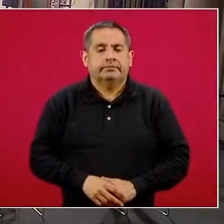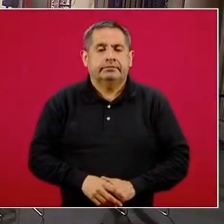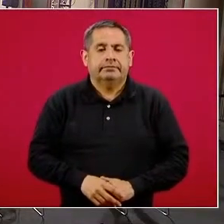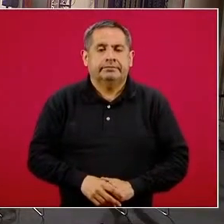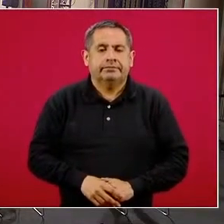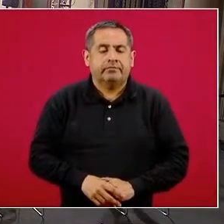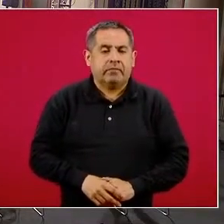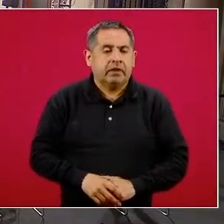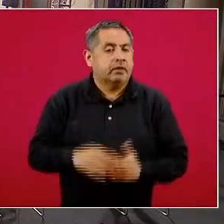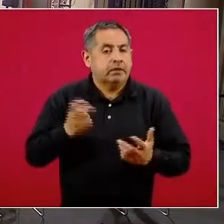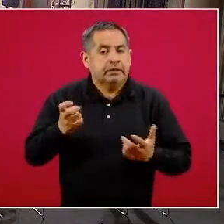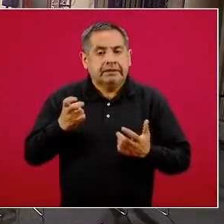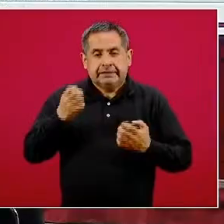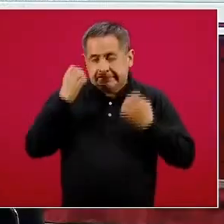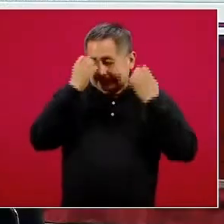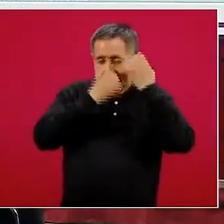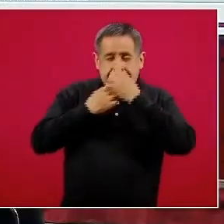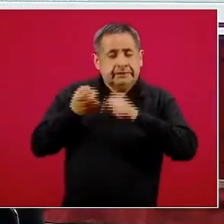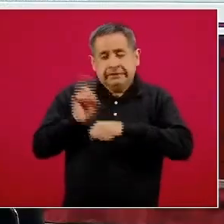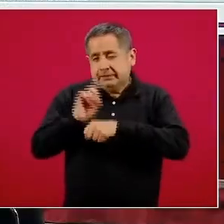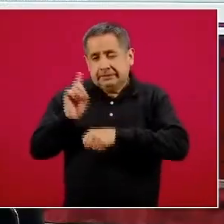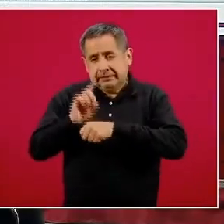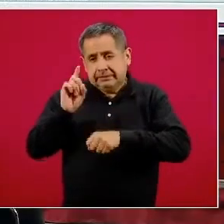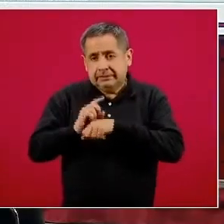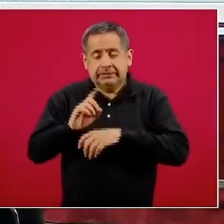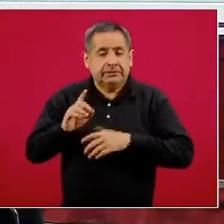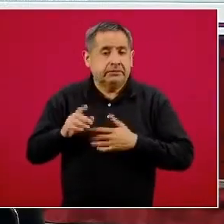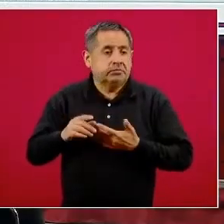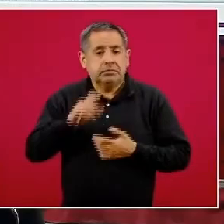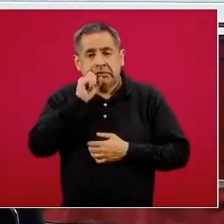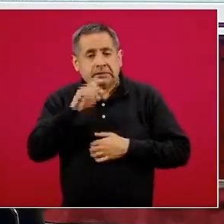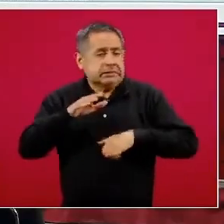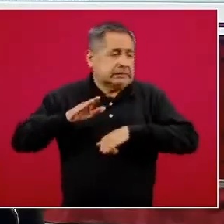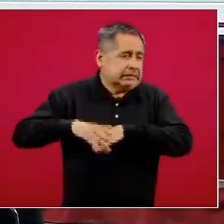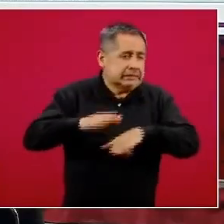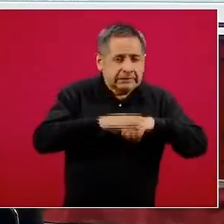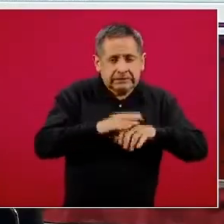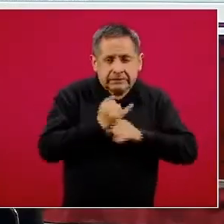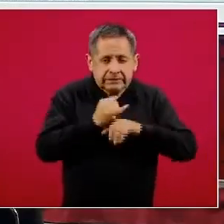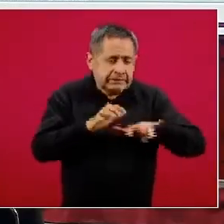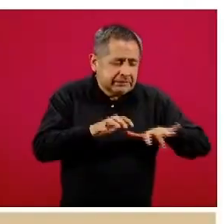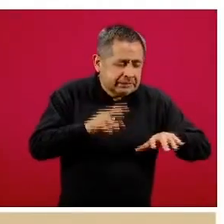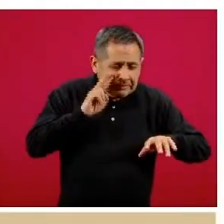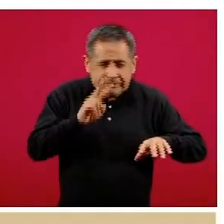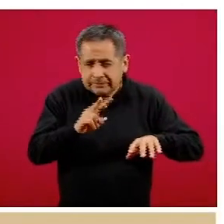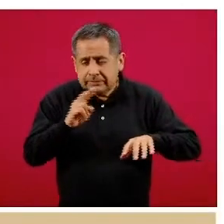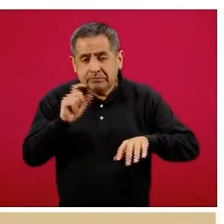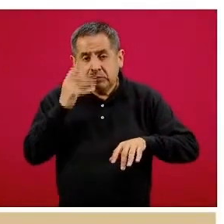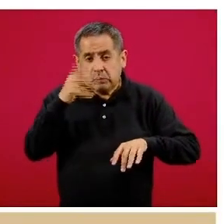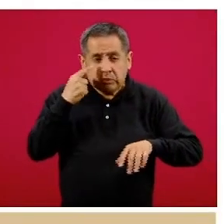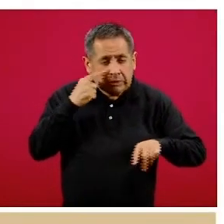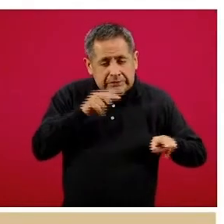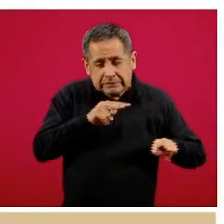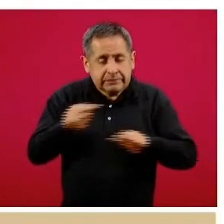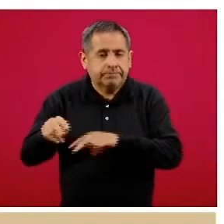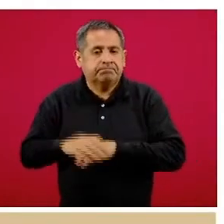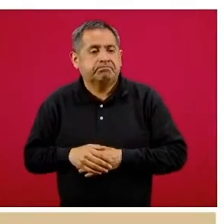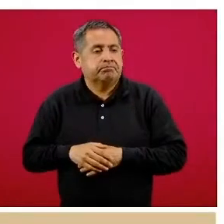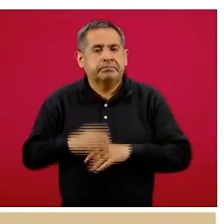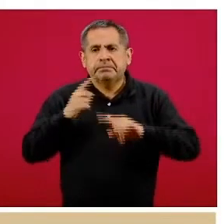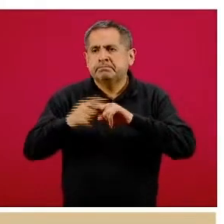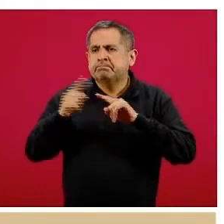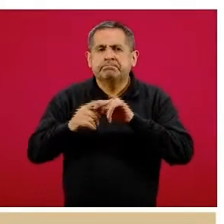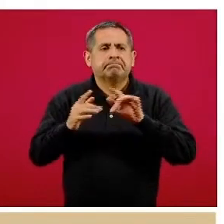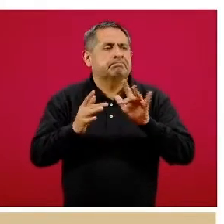Entonces, hacemos este monitoreo de manera permanente a los medios de comunicación, hacemos un apoyo directo a todos los